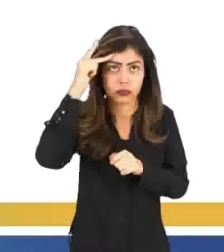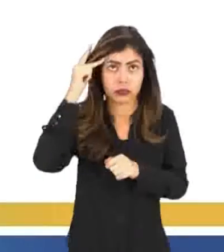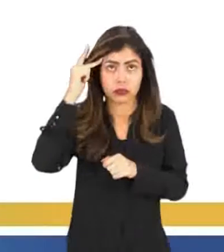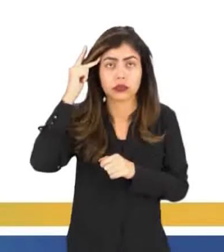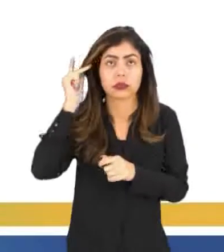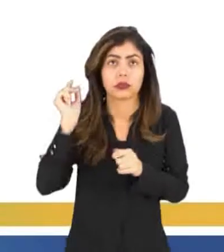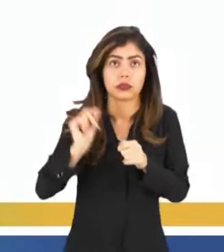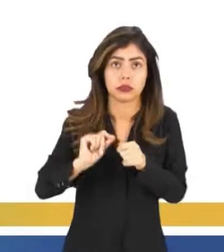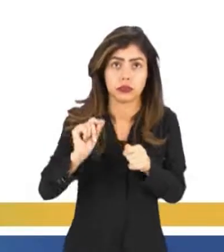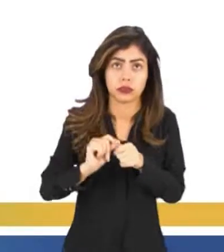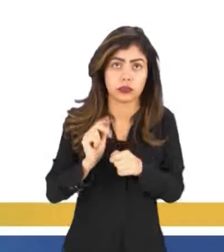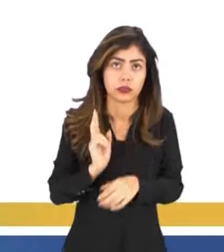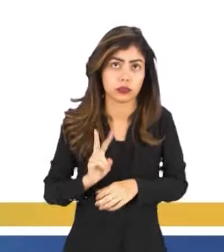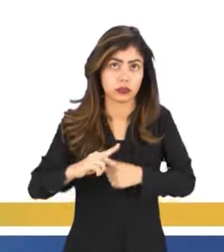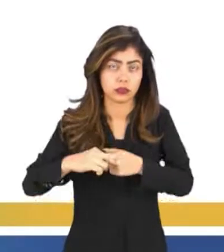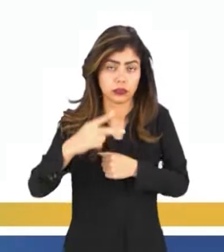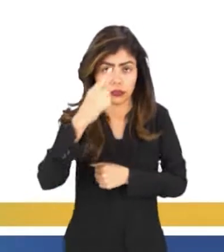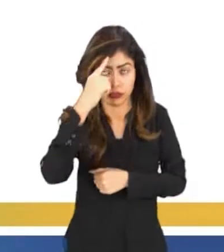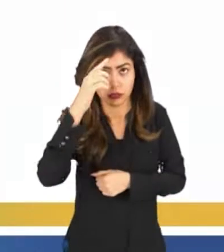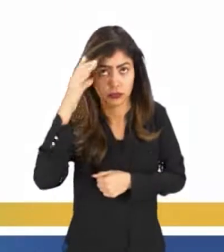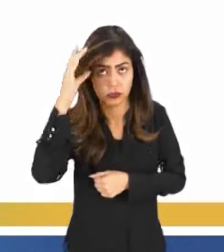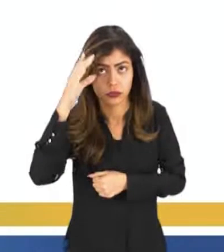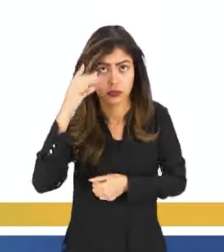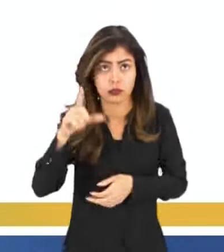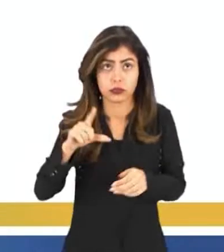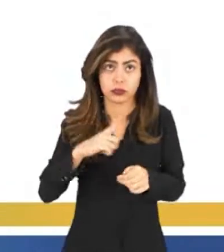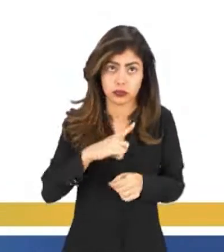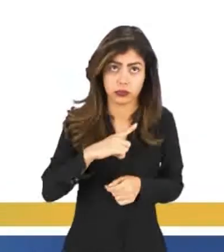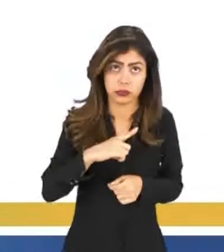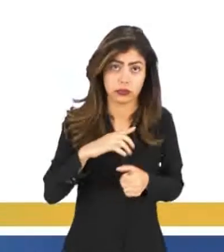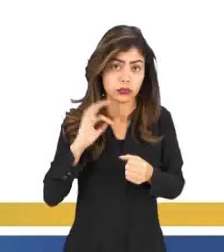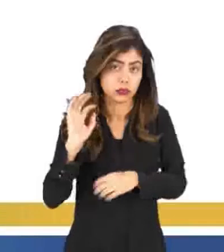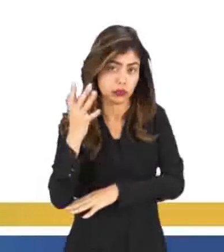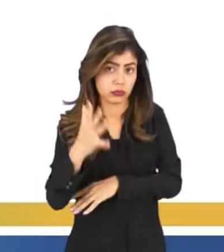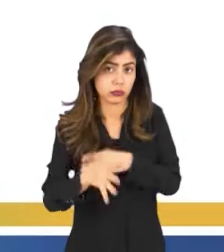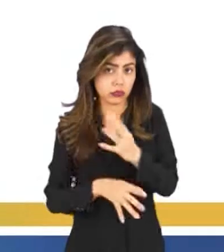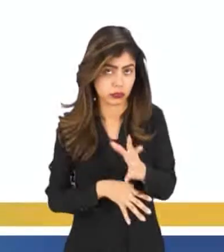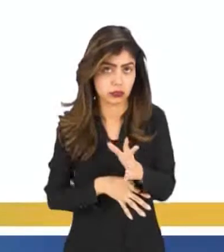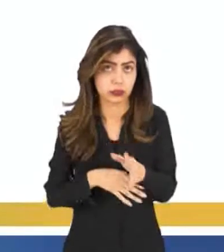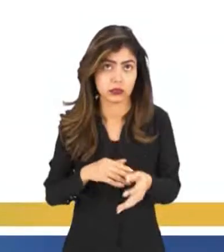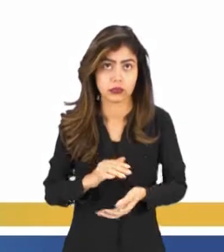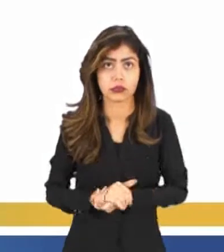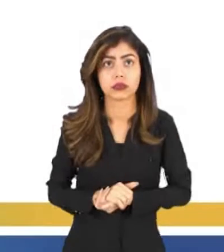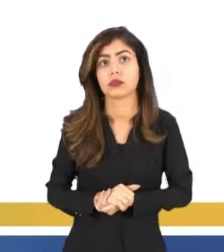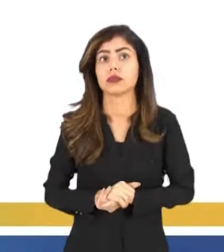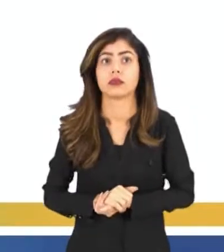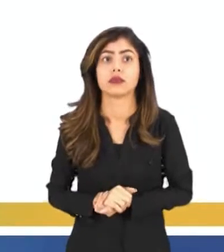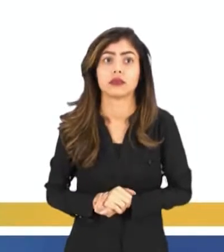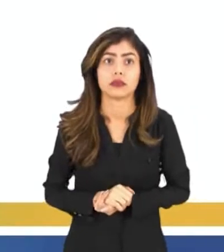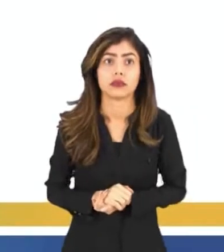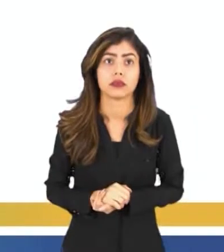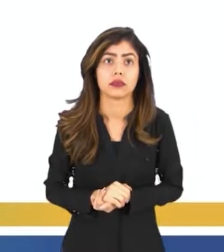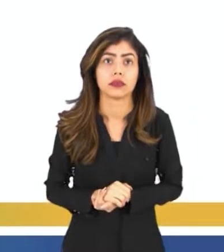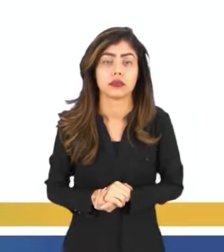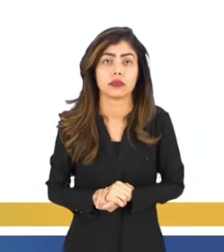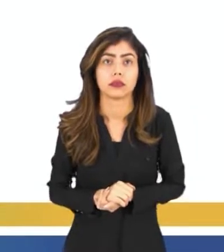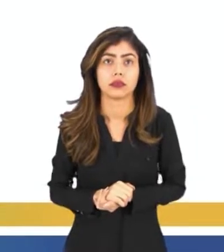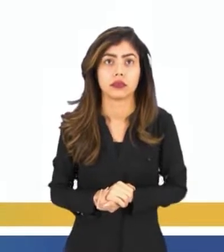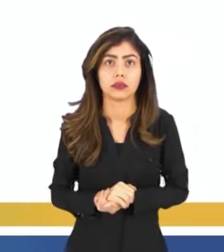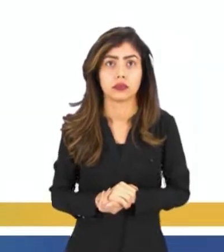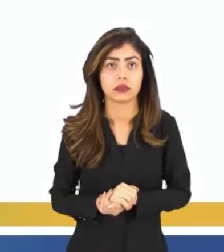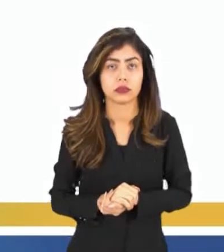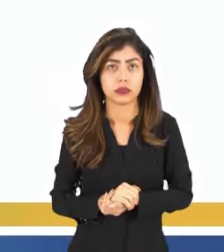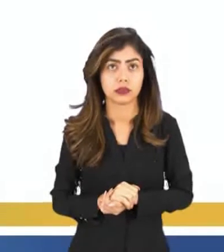se hagan conscientes del daño que estamos causando a la naturaleza en lo que se